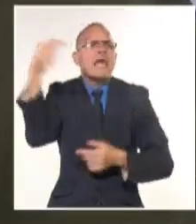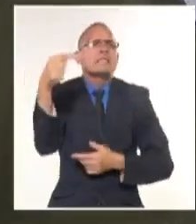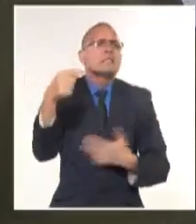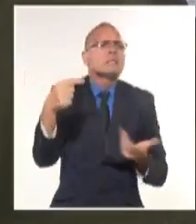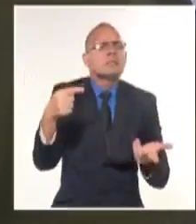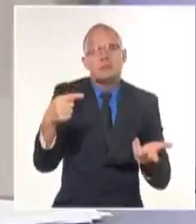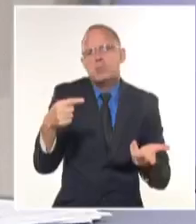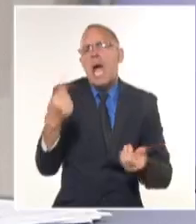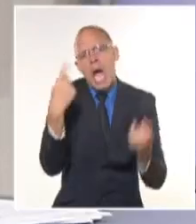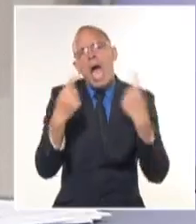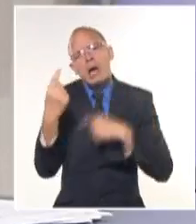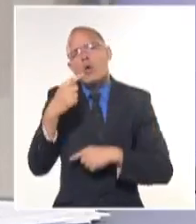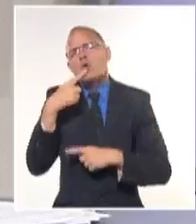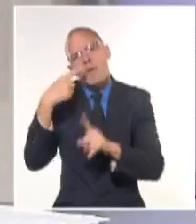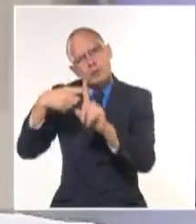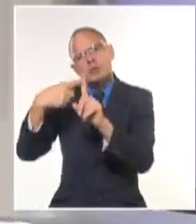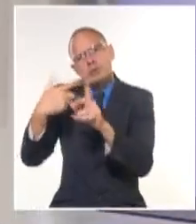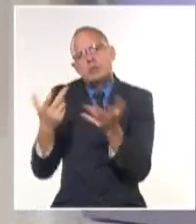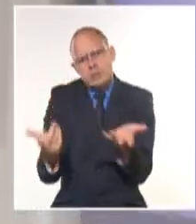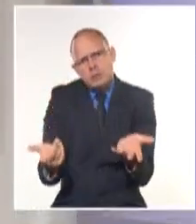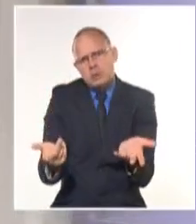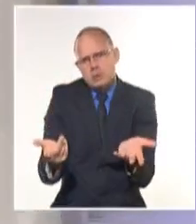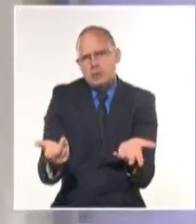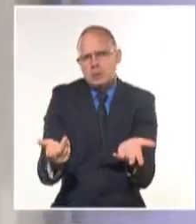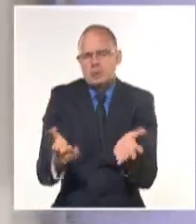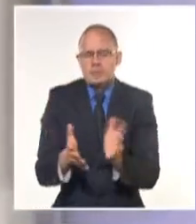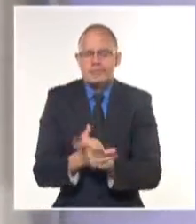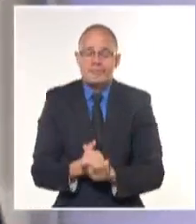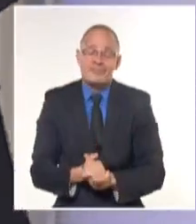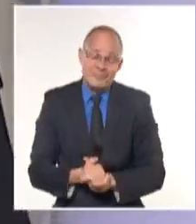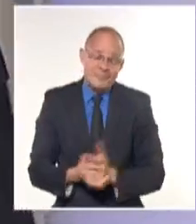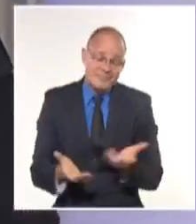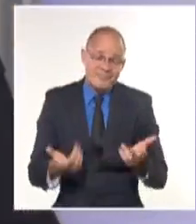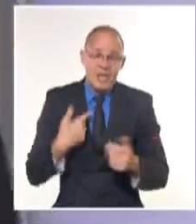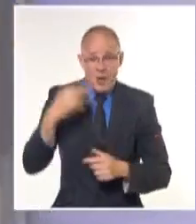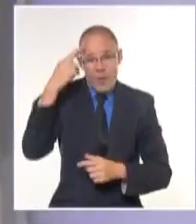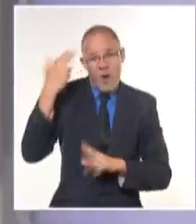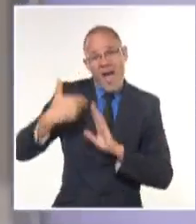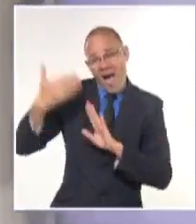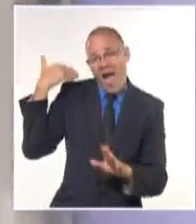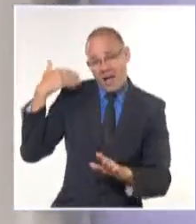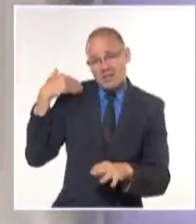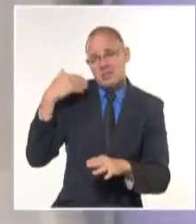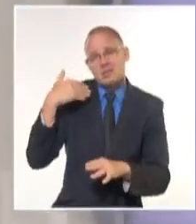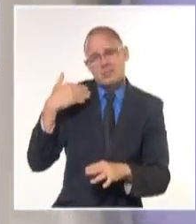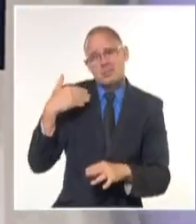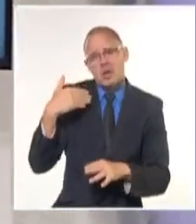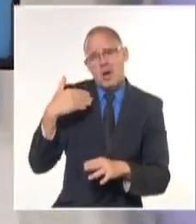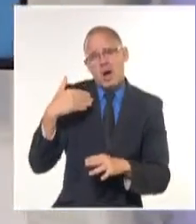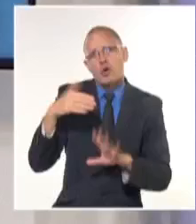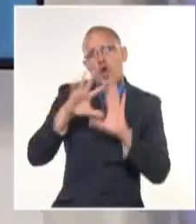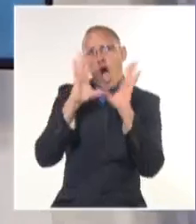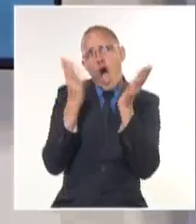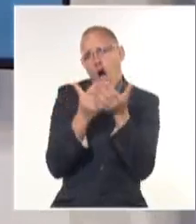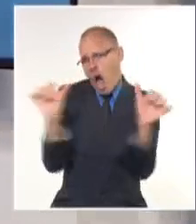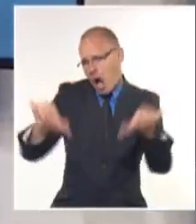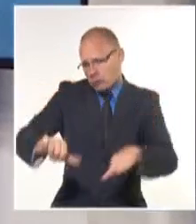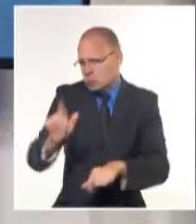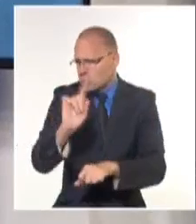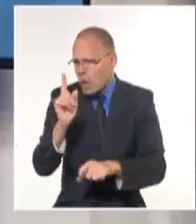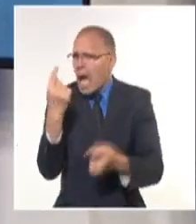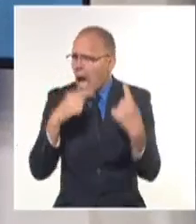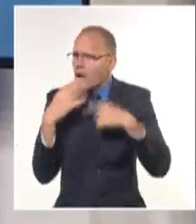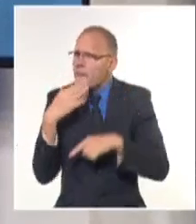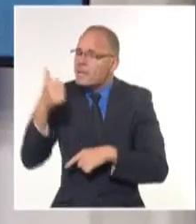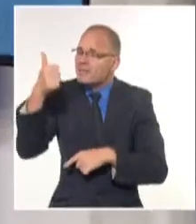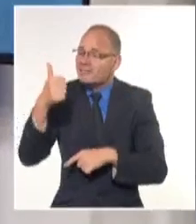positivas. Claro. No, yo recuerdo que incluso en uno de estos programas pusimos un buen ejemplo. Después pasaron unos días y me encontré al directivo y me dijo, oiga, yo soy el de la